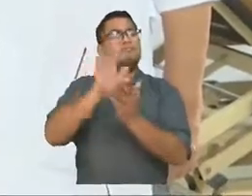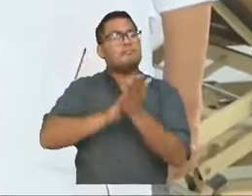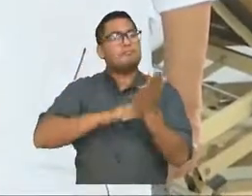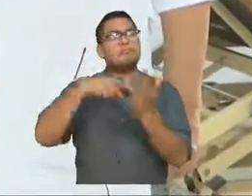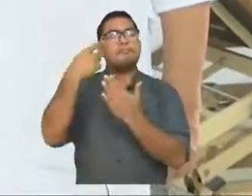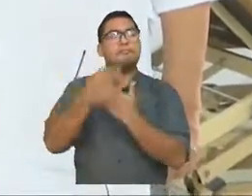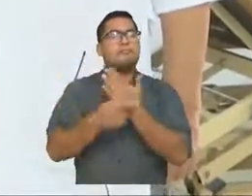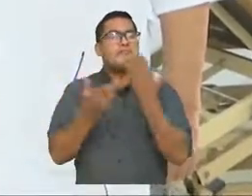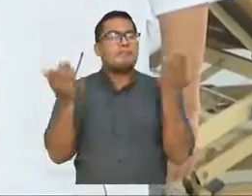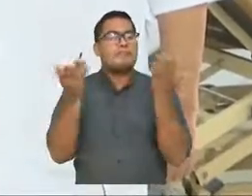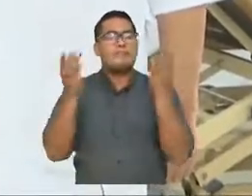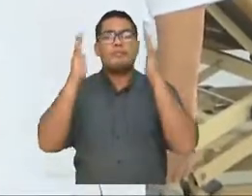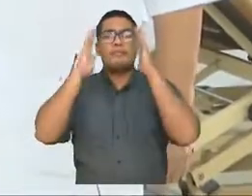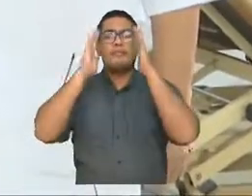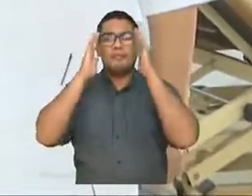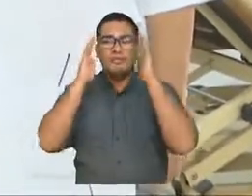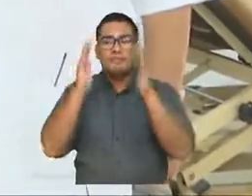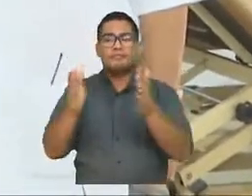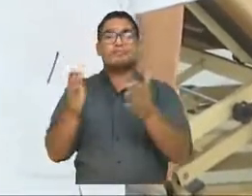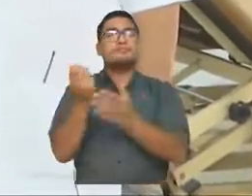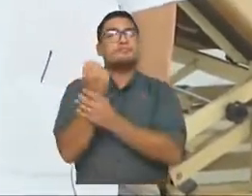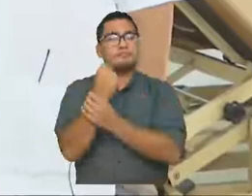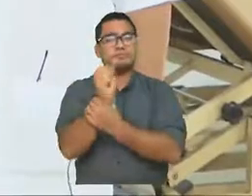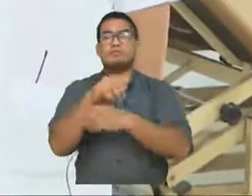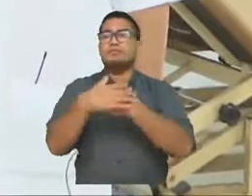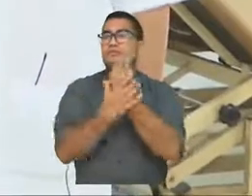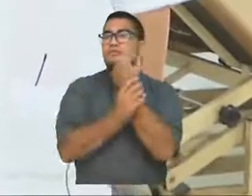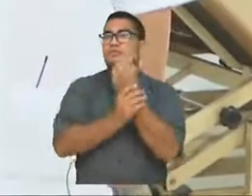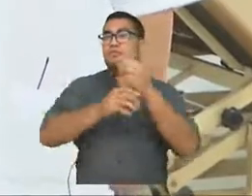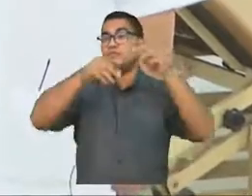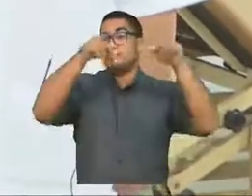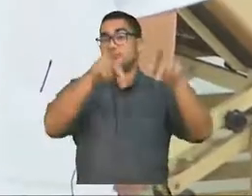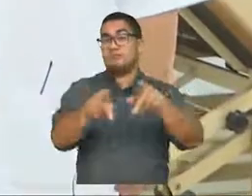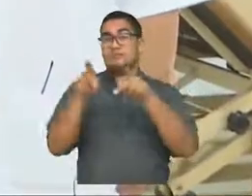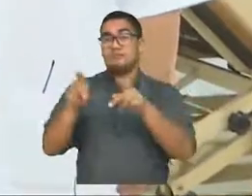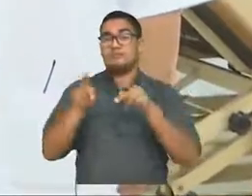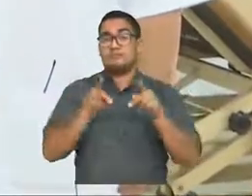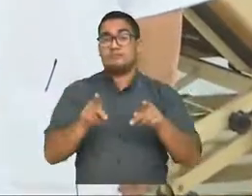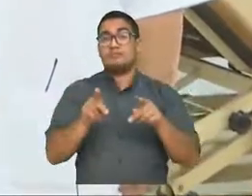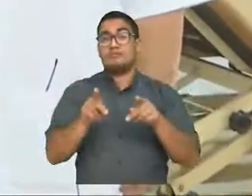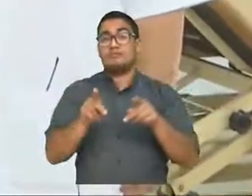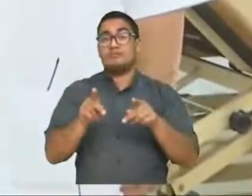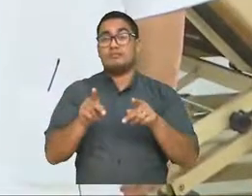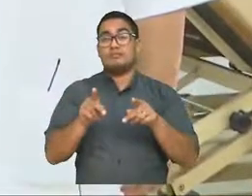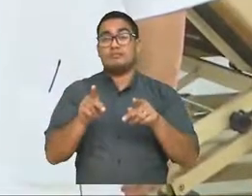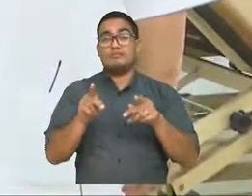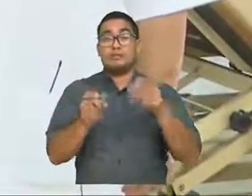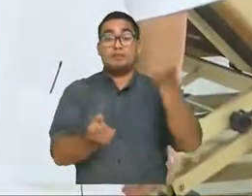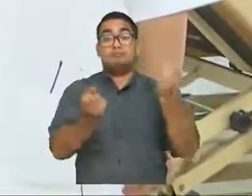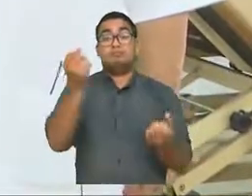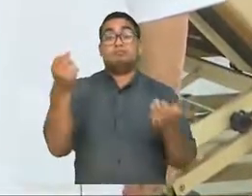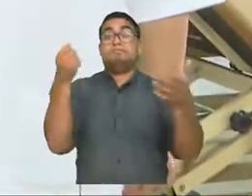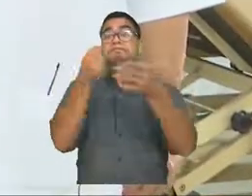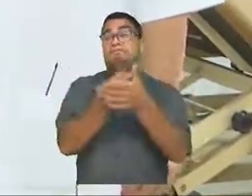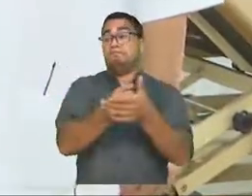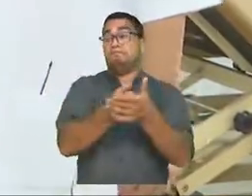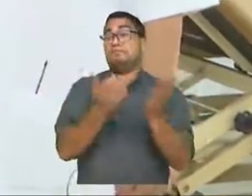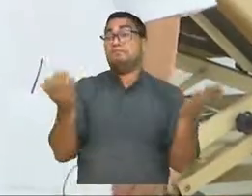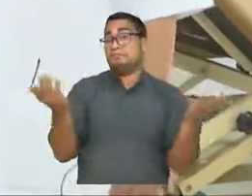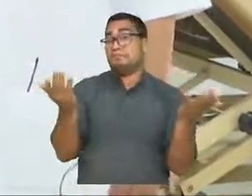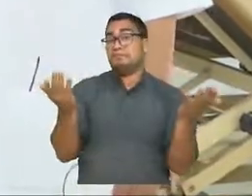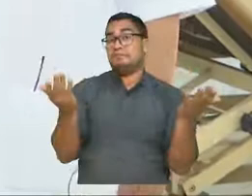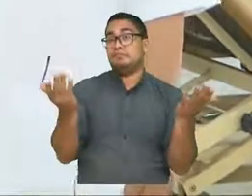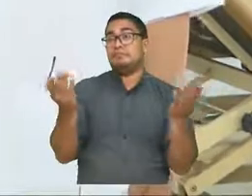que reciben o la rehabilitación que reciben los pacientes que vienen de los accidentes de tránsito. Me encuentro con la